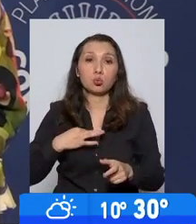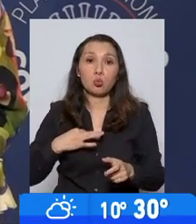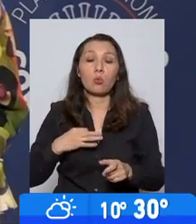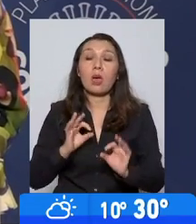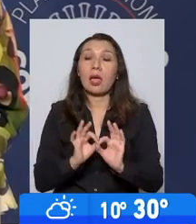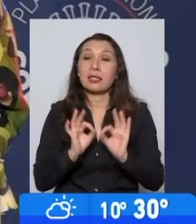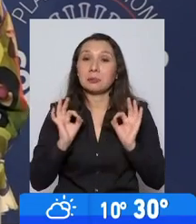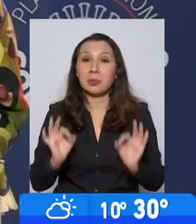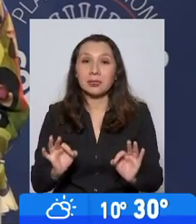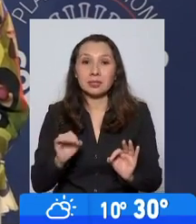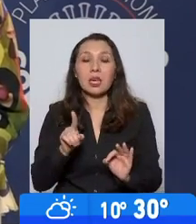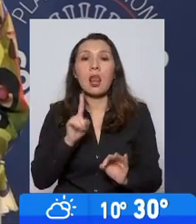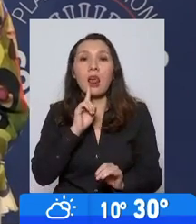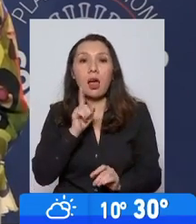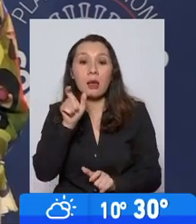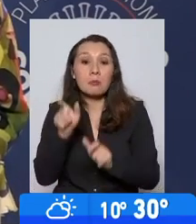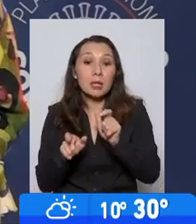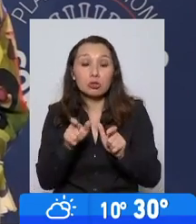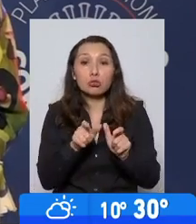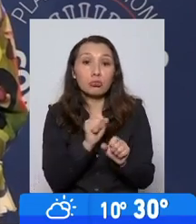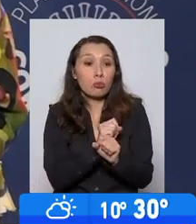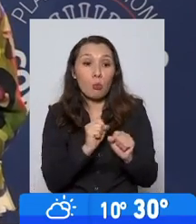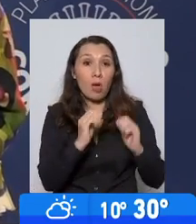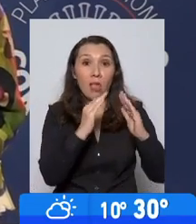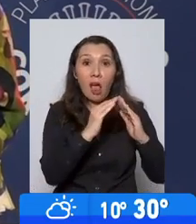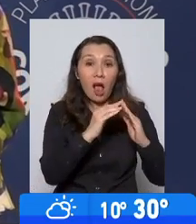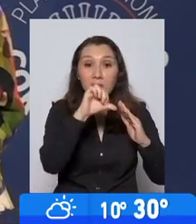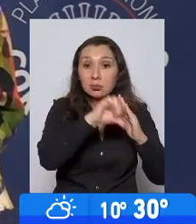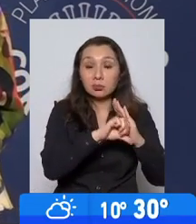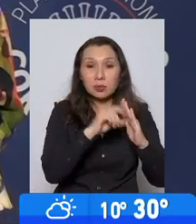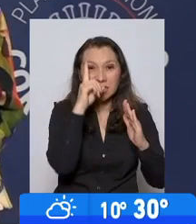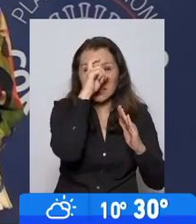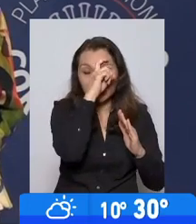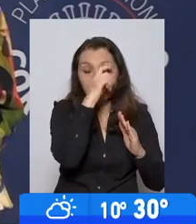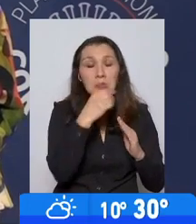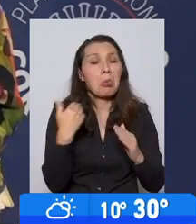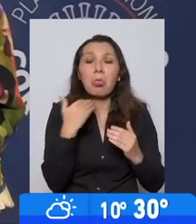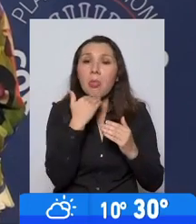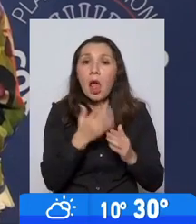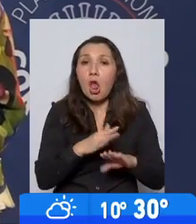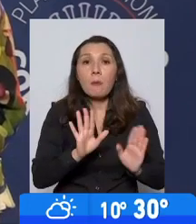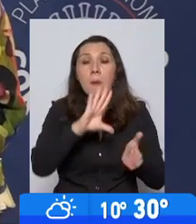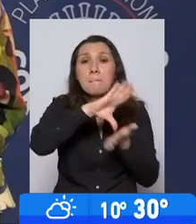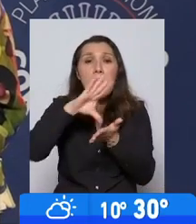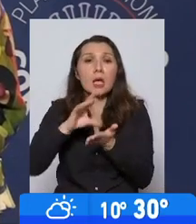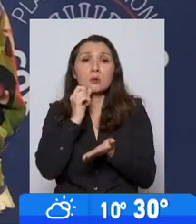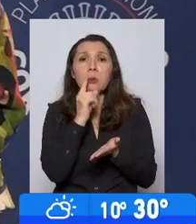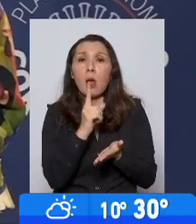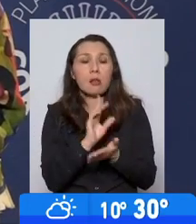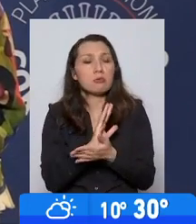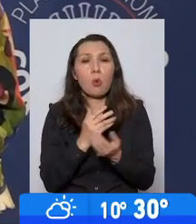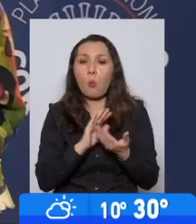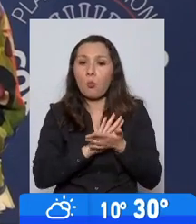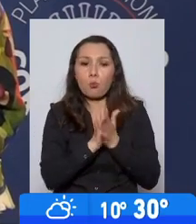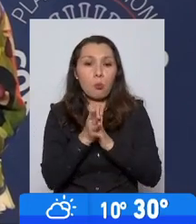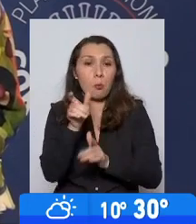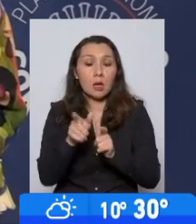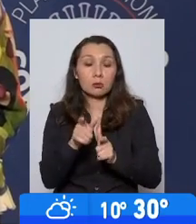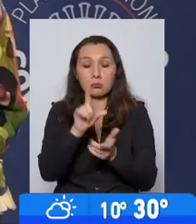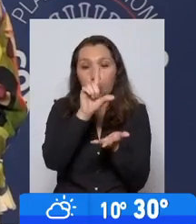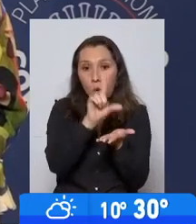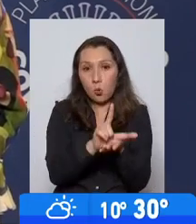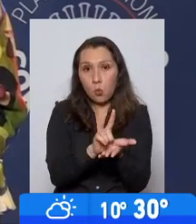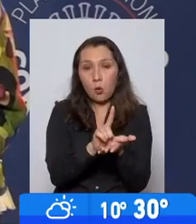y especialmente de estos casos, independiente de la nacionalidad. Es decir, para personas que en un